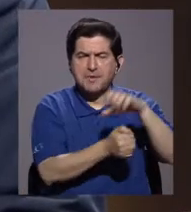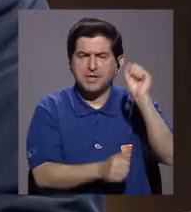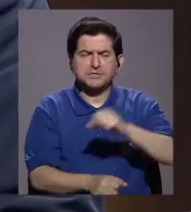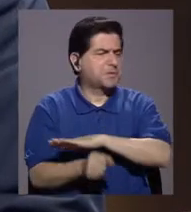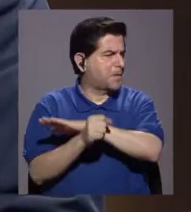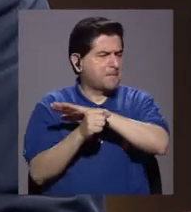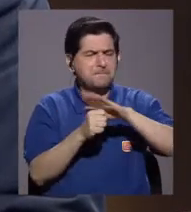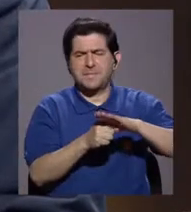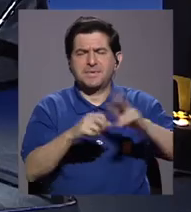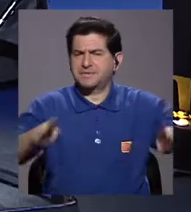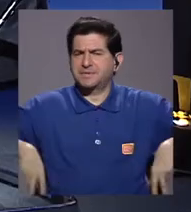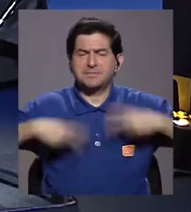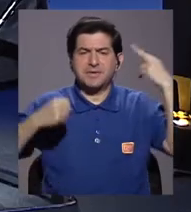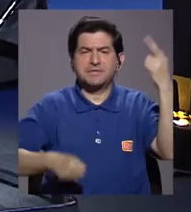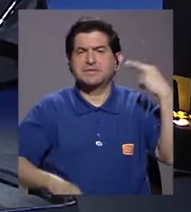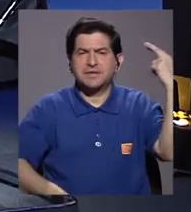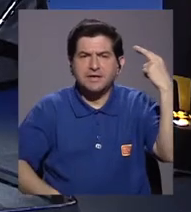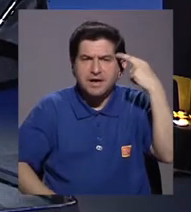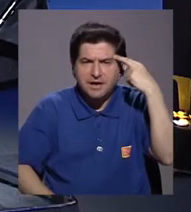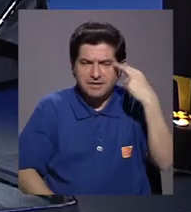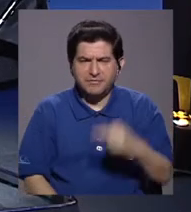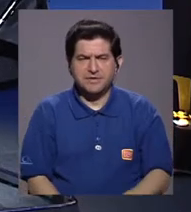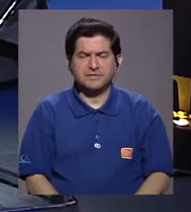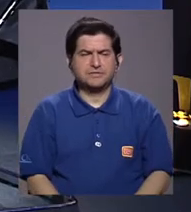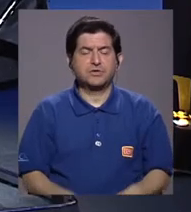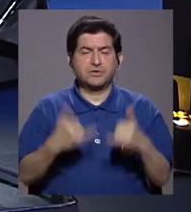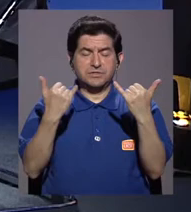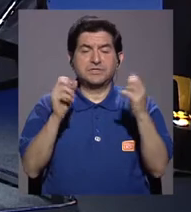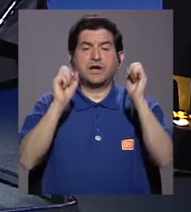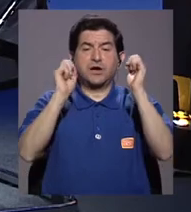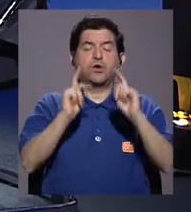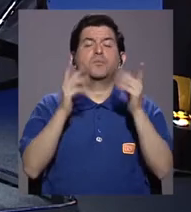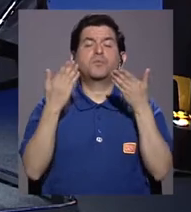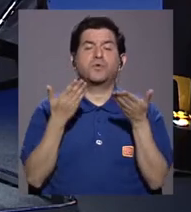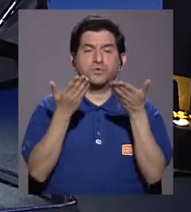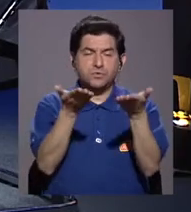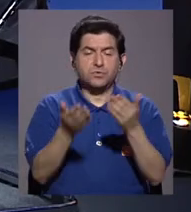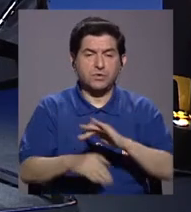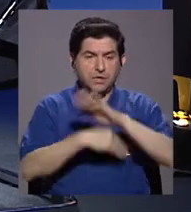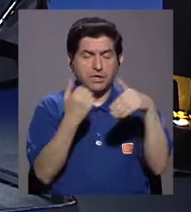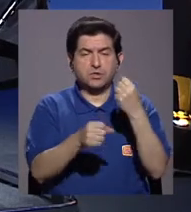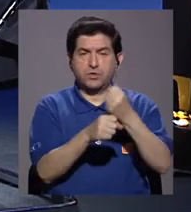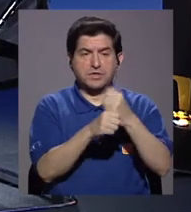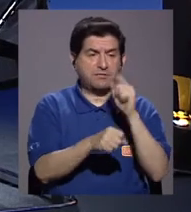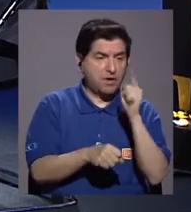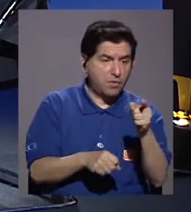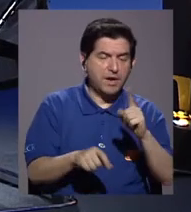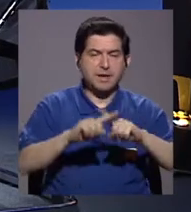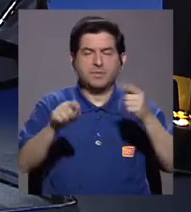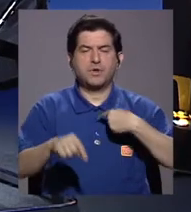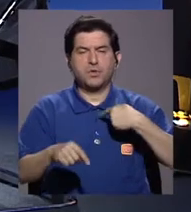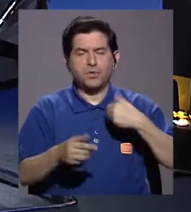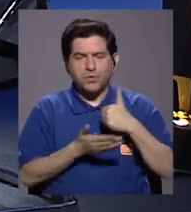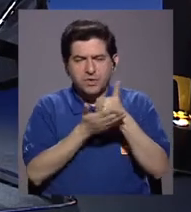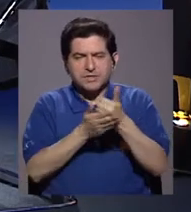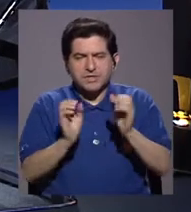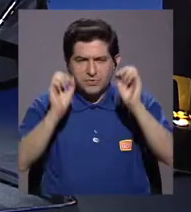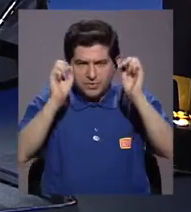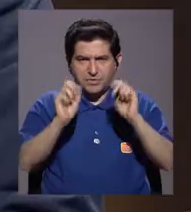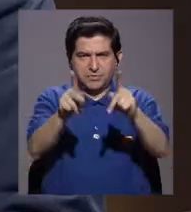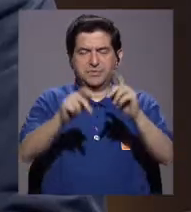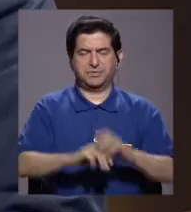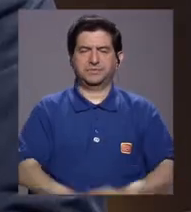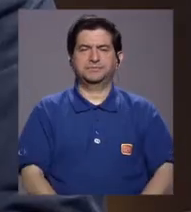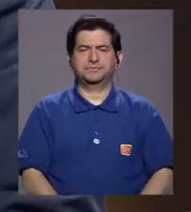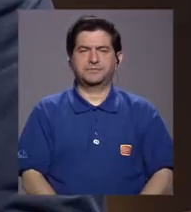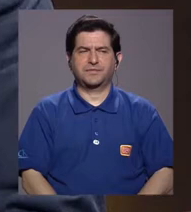cambiado totalmente su vida debido a que les hemos abierto las puertas ellos han hecho todo el trabajo pero no les abre las puertas